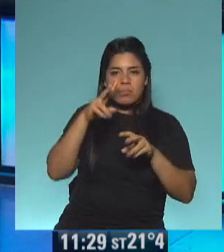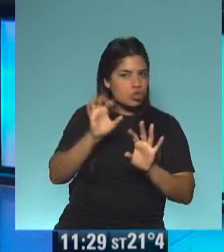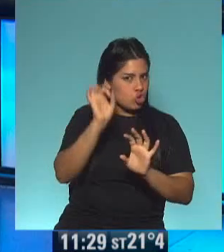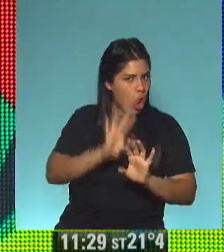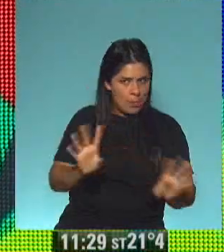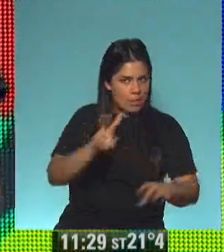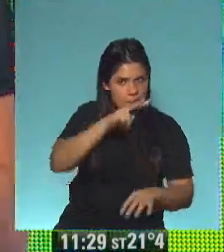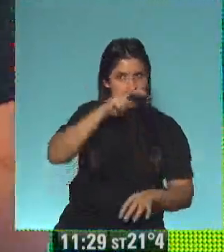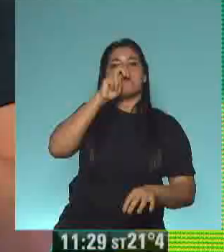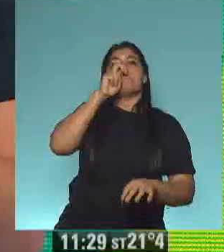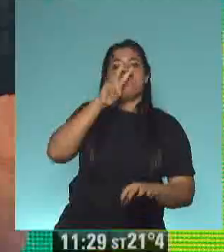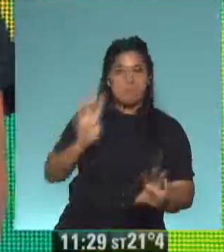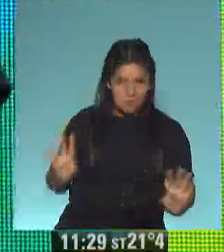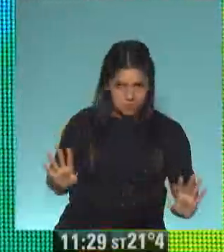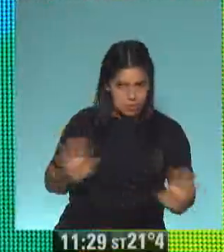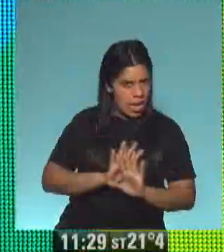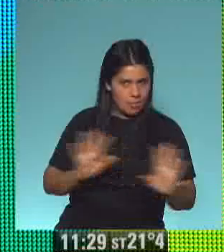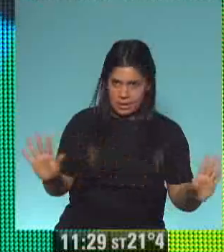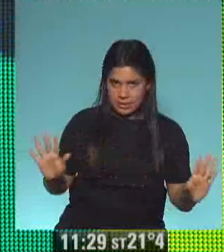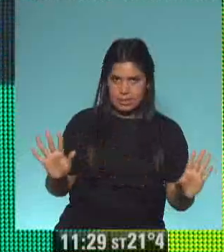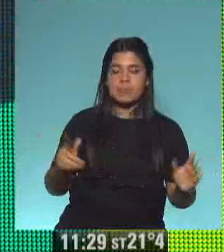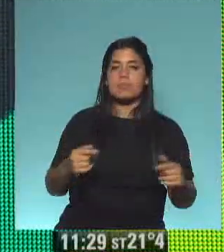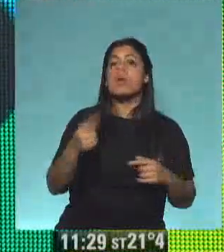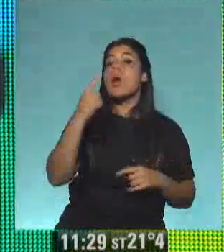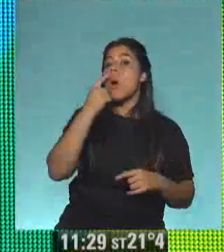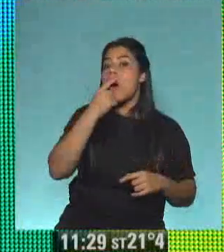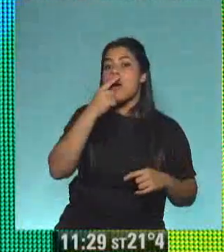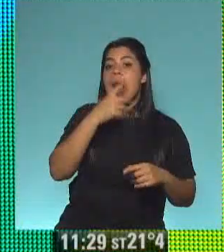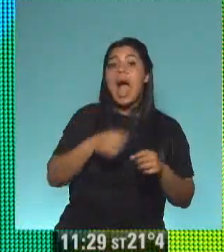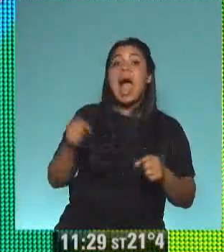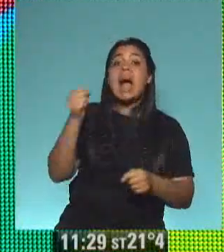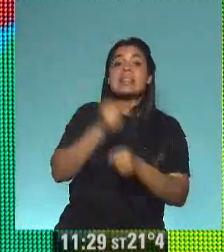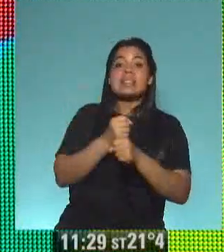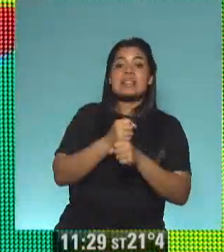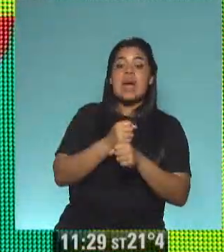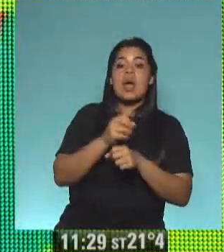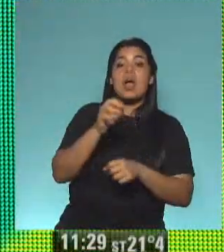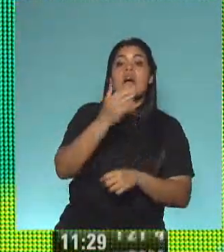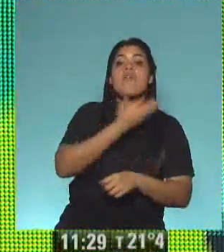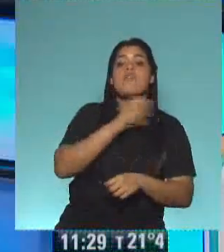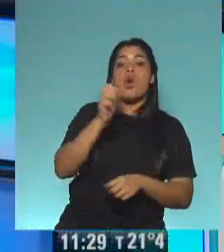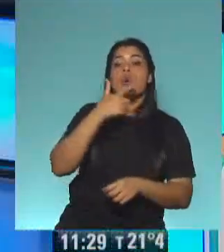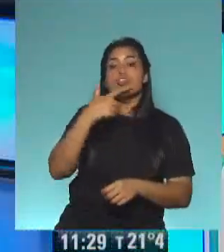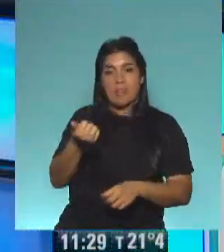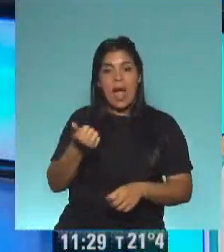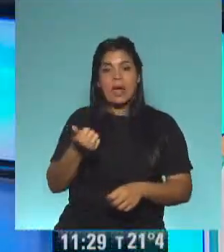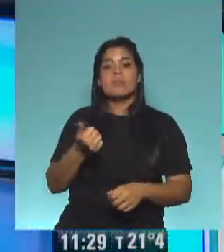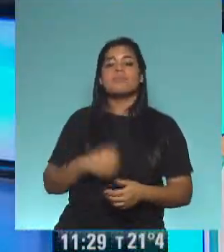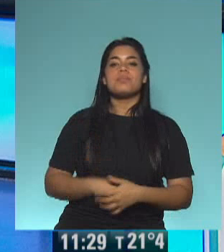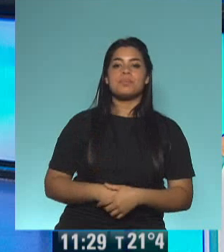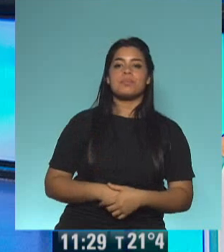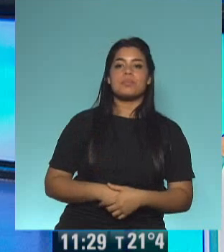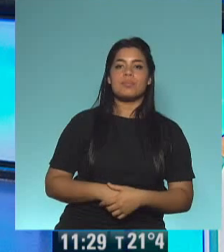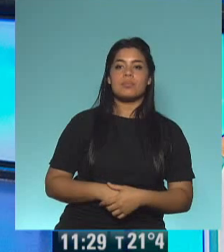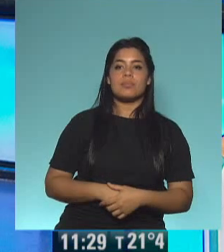Exactamente. Entonces... De la fosa del orificio nasal llega a la fosa que está ahí y luego